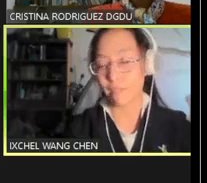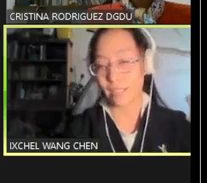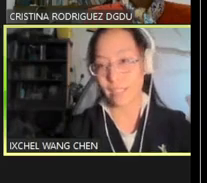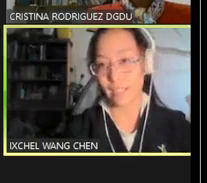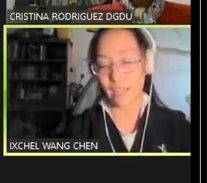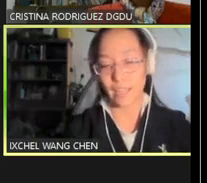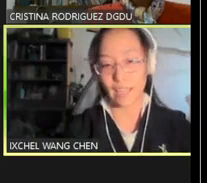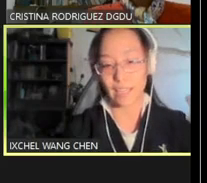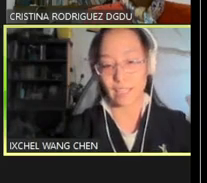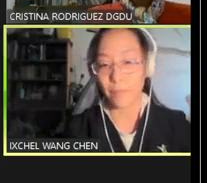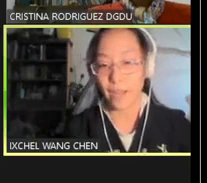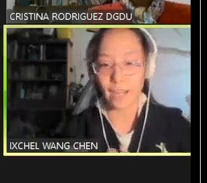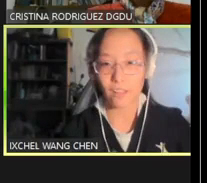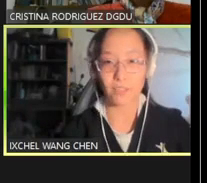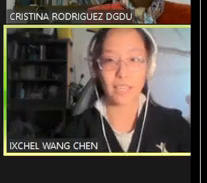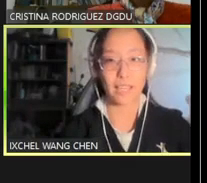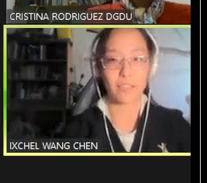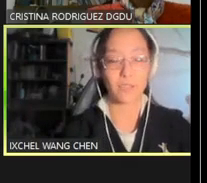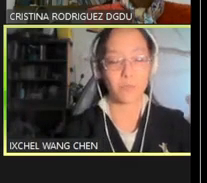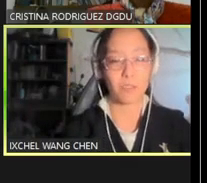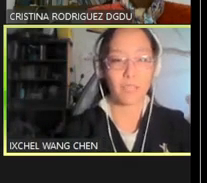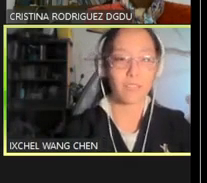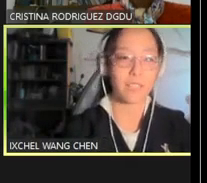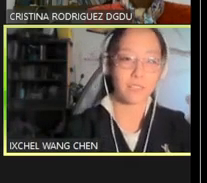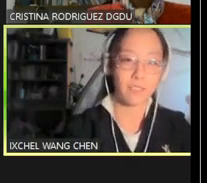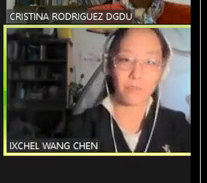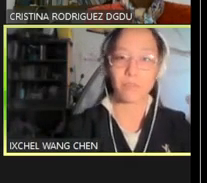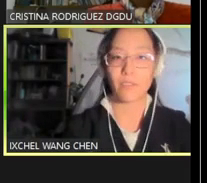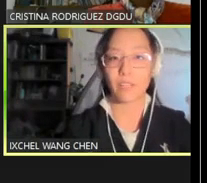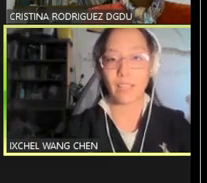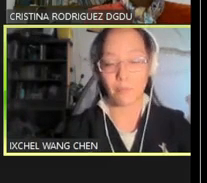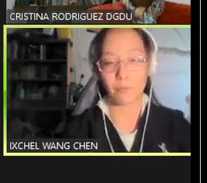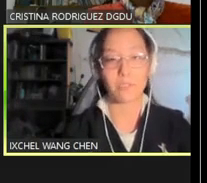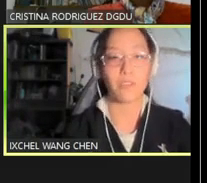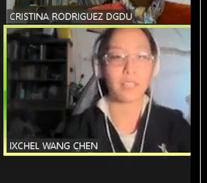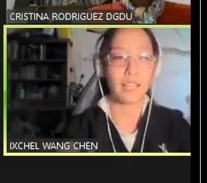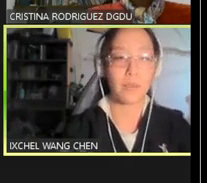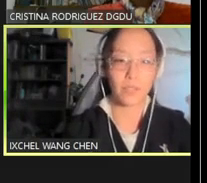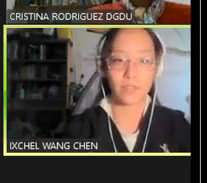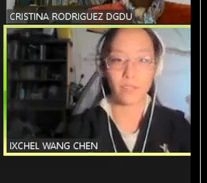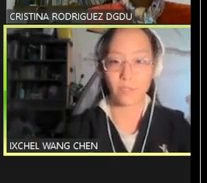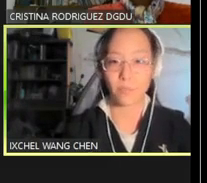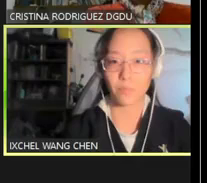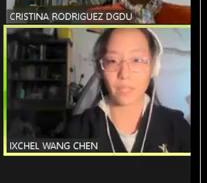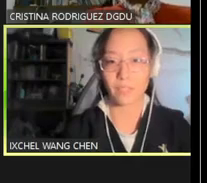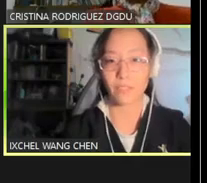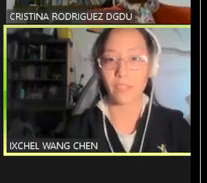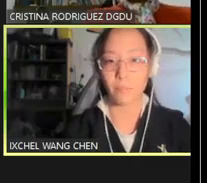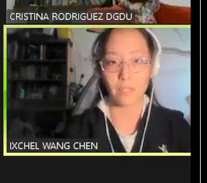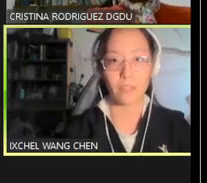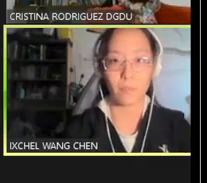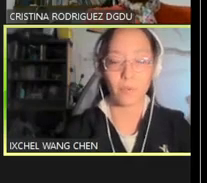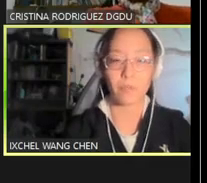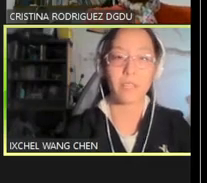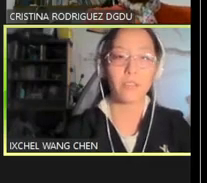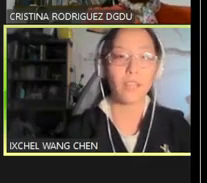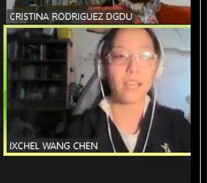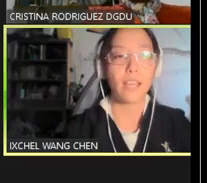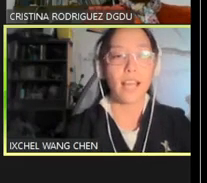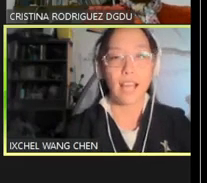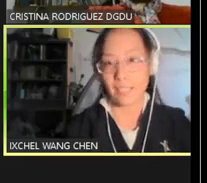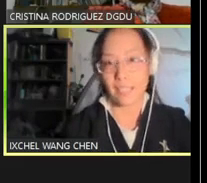muy difícil separarlos cada uno de estos movimientos, que son la aducción, la abducción y la pronación y supinación, dependiendo del